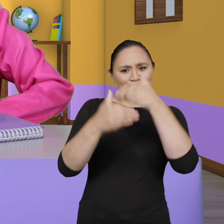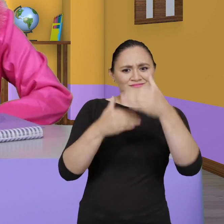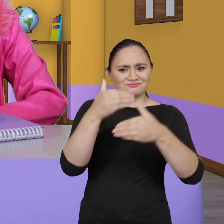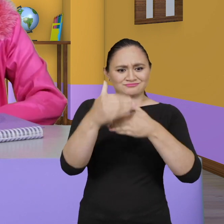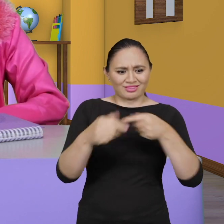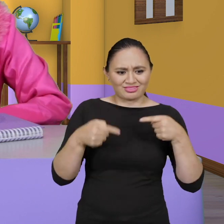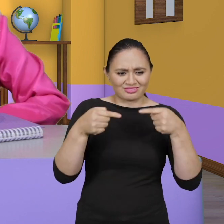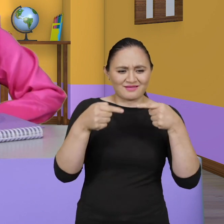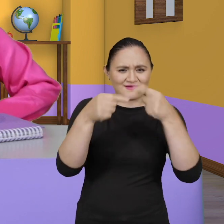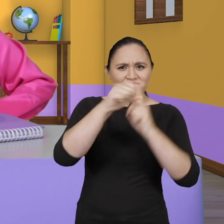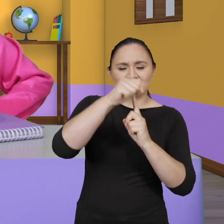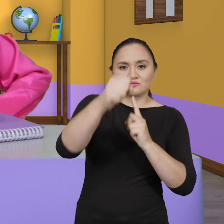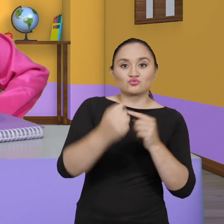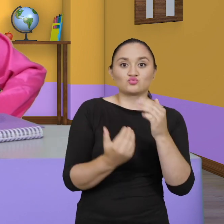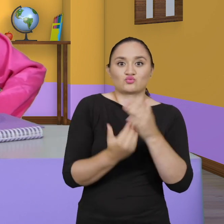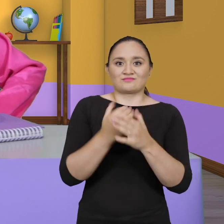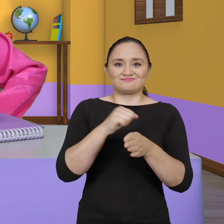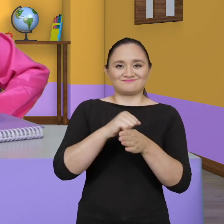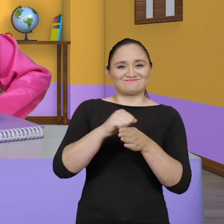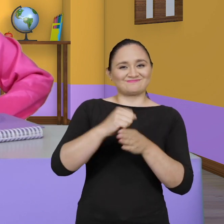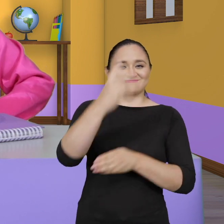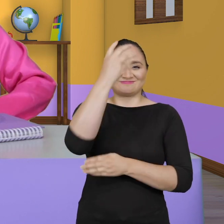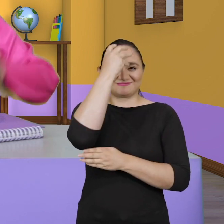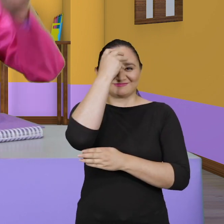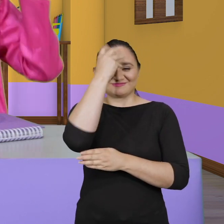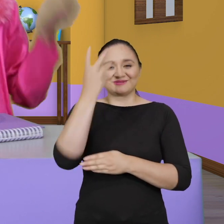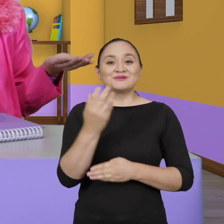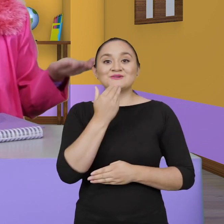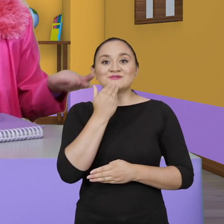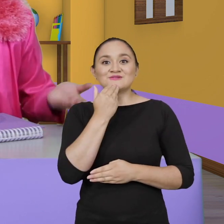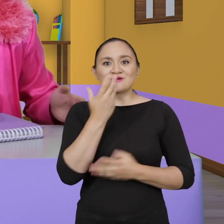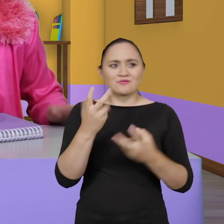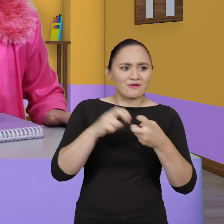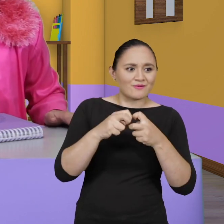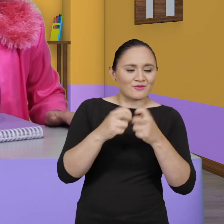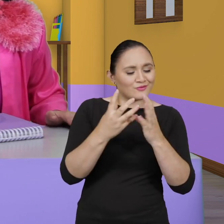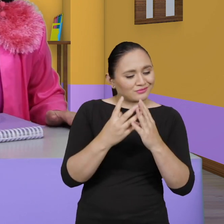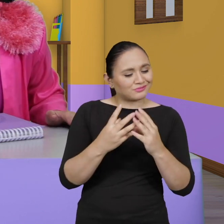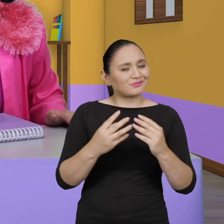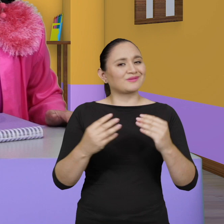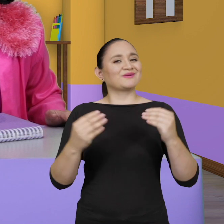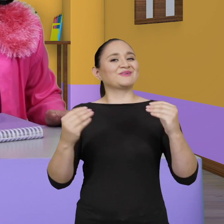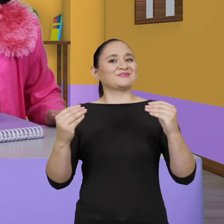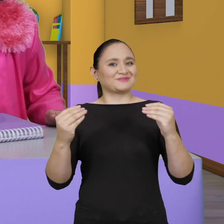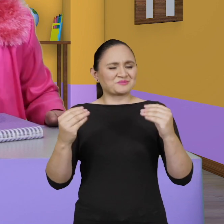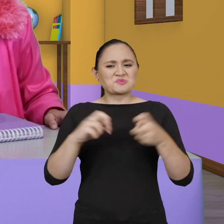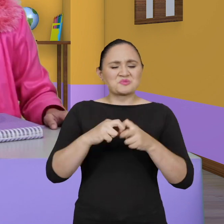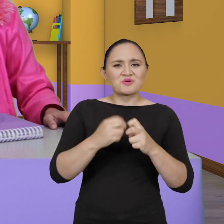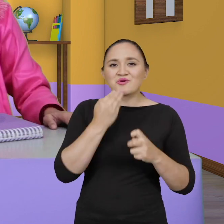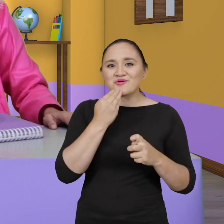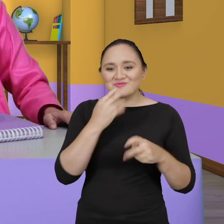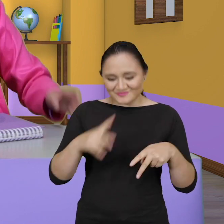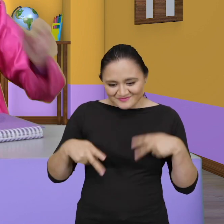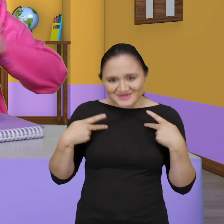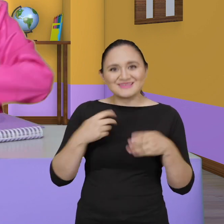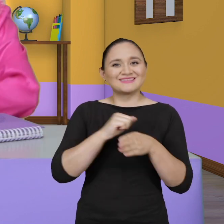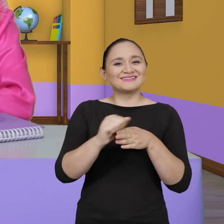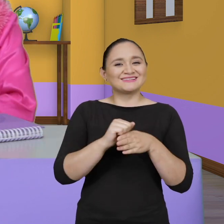sistemáticos para aprender nuevas prácticas educativas que solucionen problemas